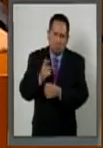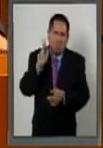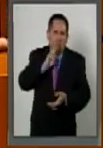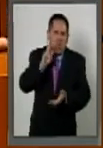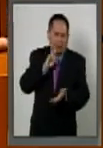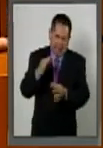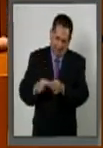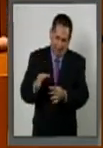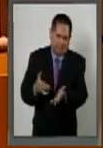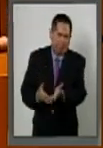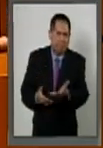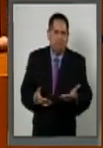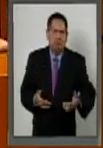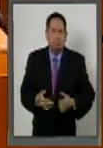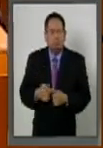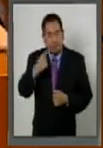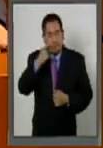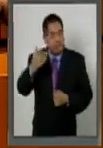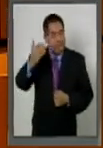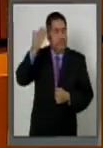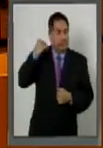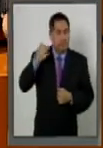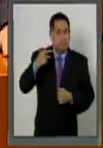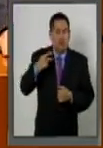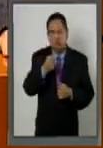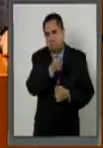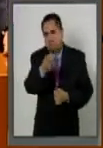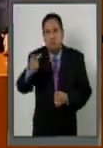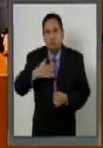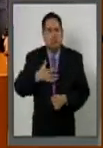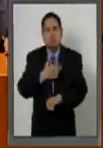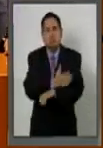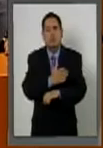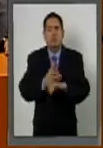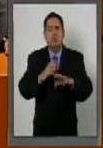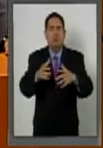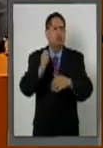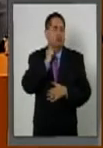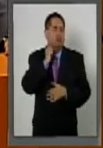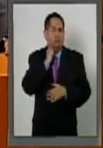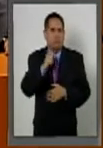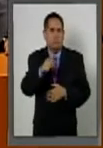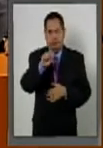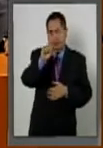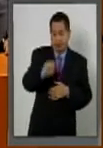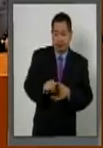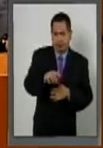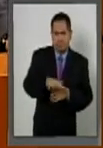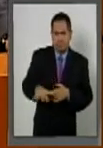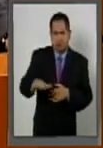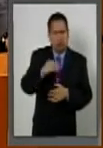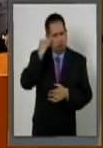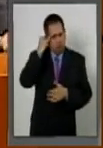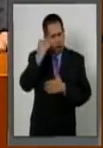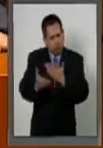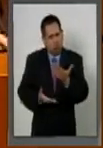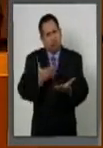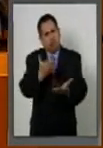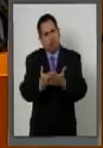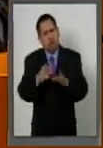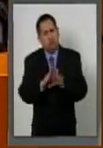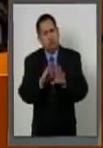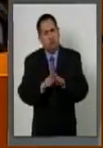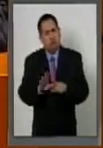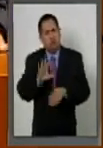porque en aquella ocasión varios de mis compañeros senadores del sur planteamos que